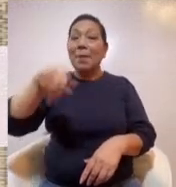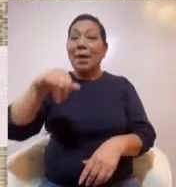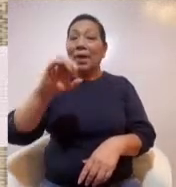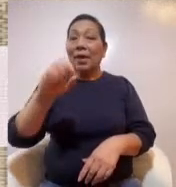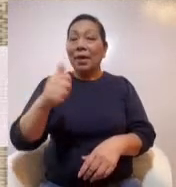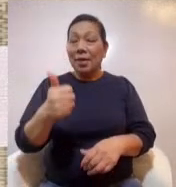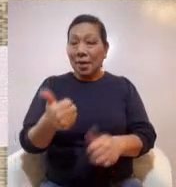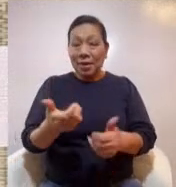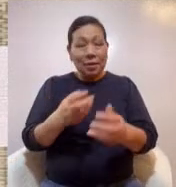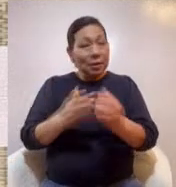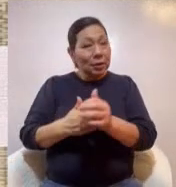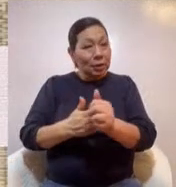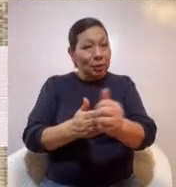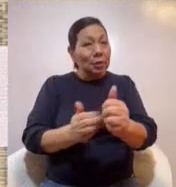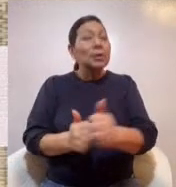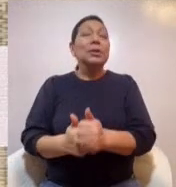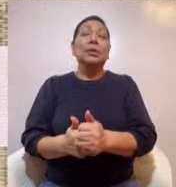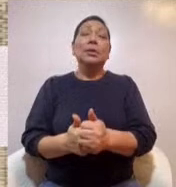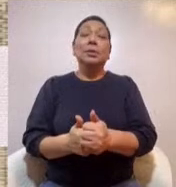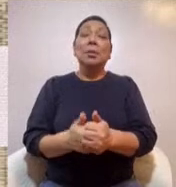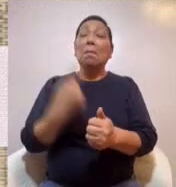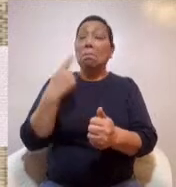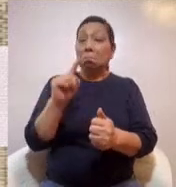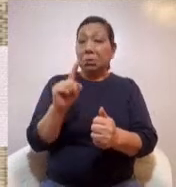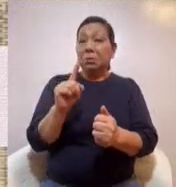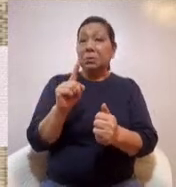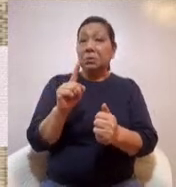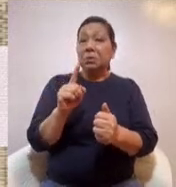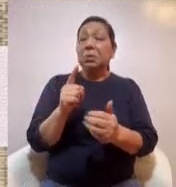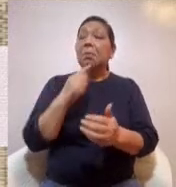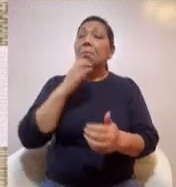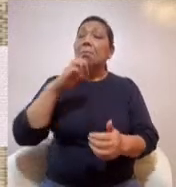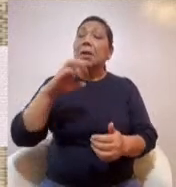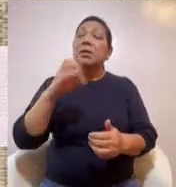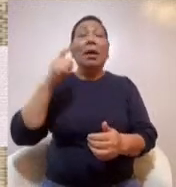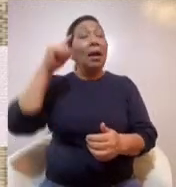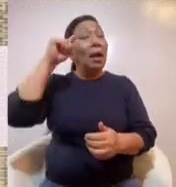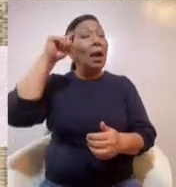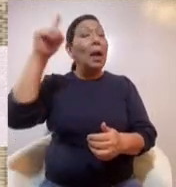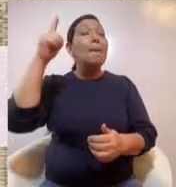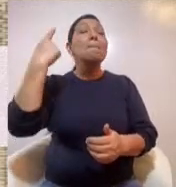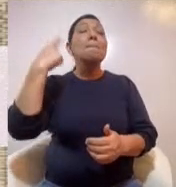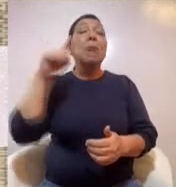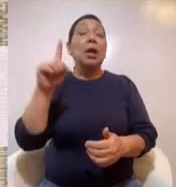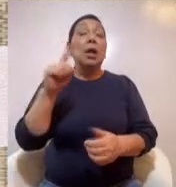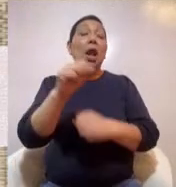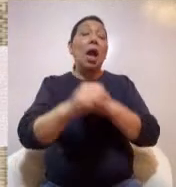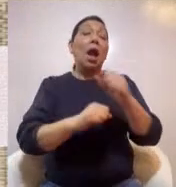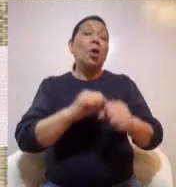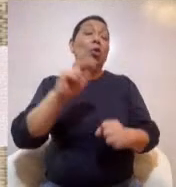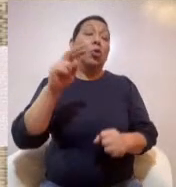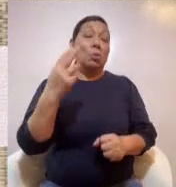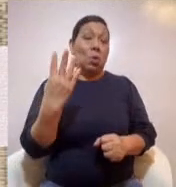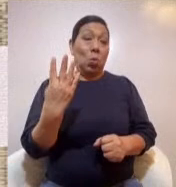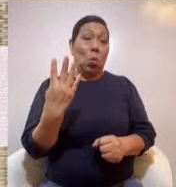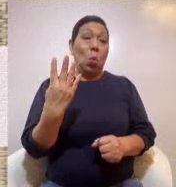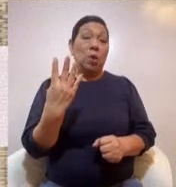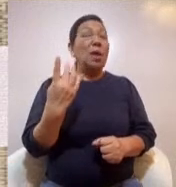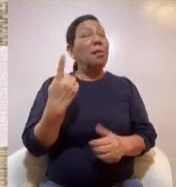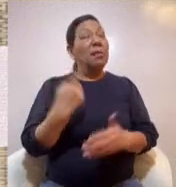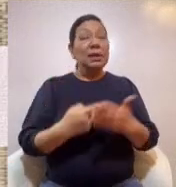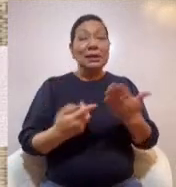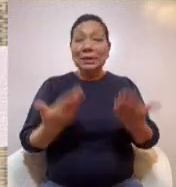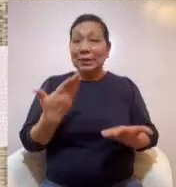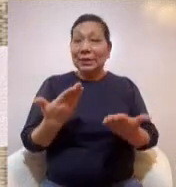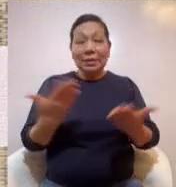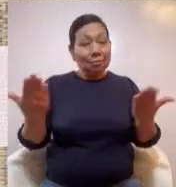el mecanismo de seguimiento de la Convención Belén do Pará, MESECBI, fue creado en 2004